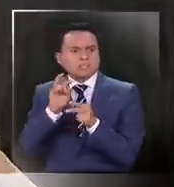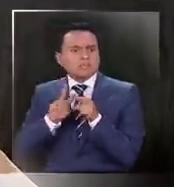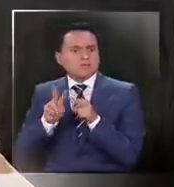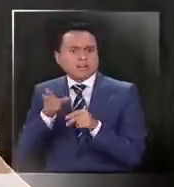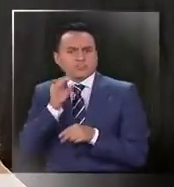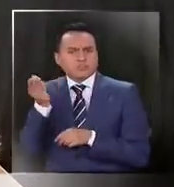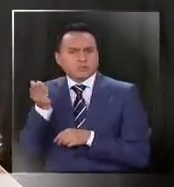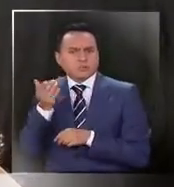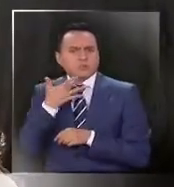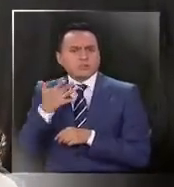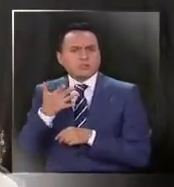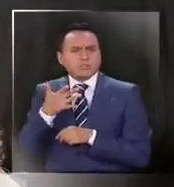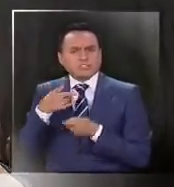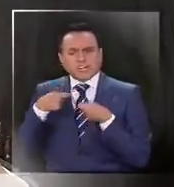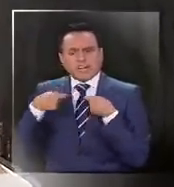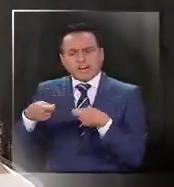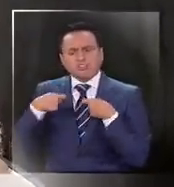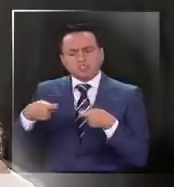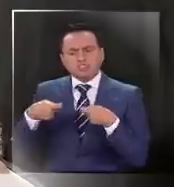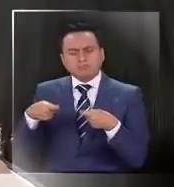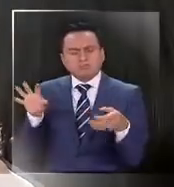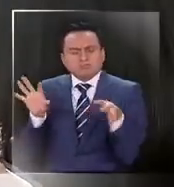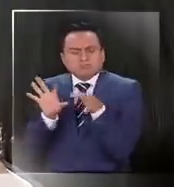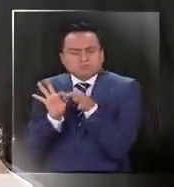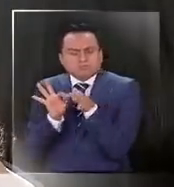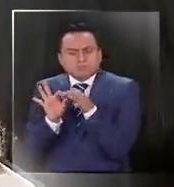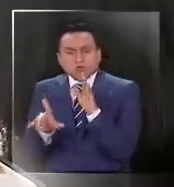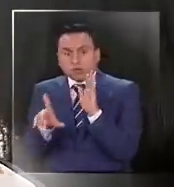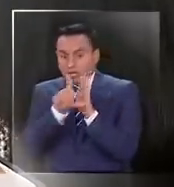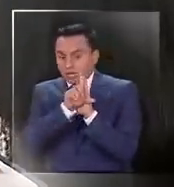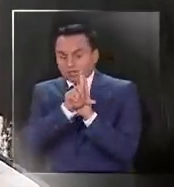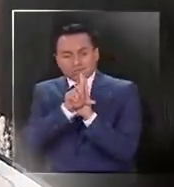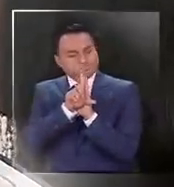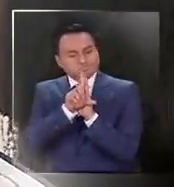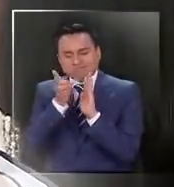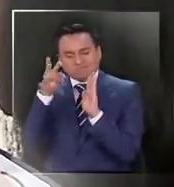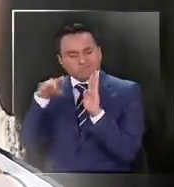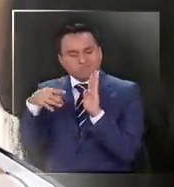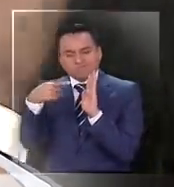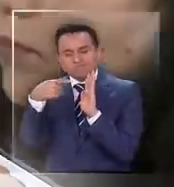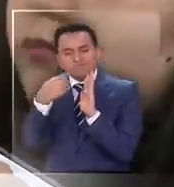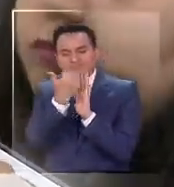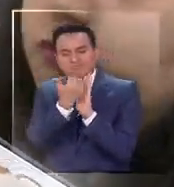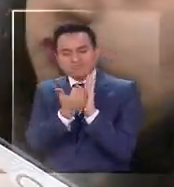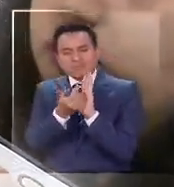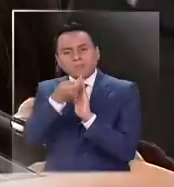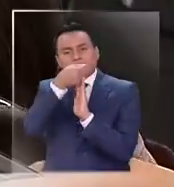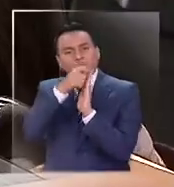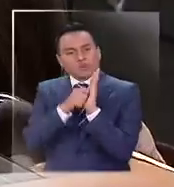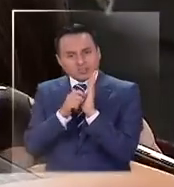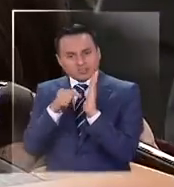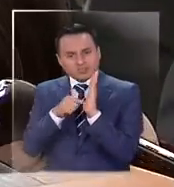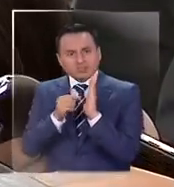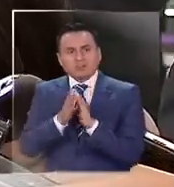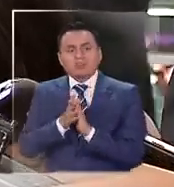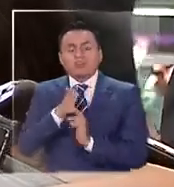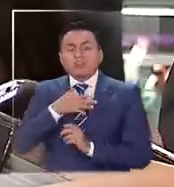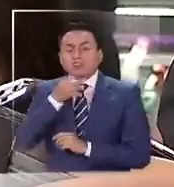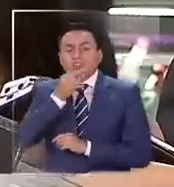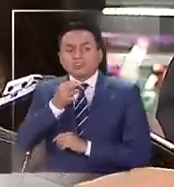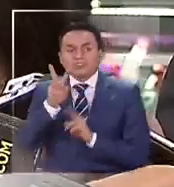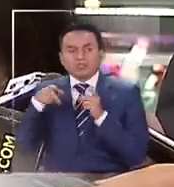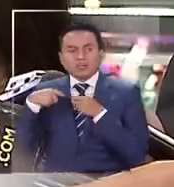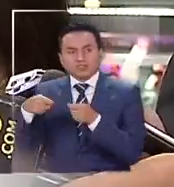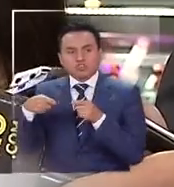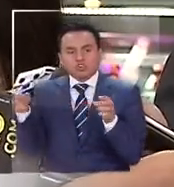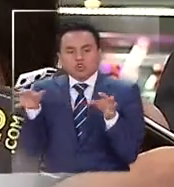hablando, porque gastos comprometidos por ley son solamente los que están en el presupuesto. Yo lo que quiero decir es que estos son